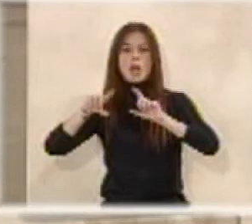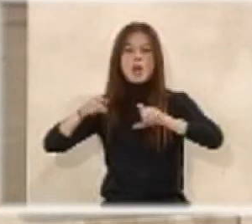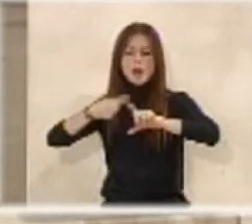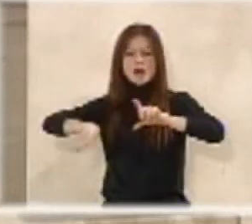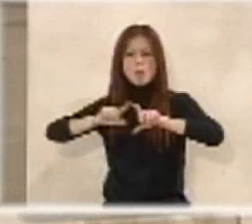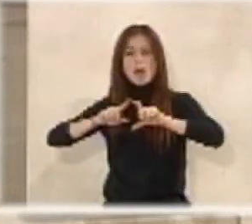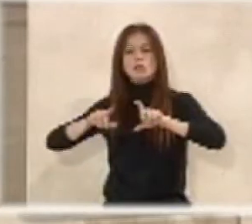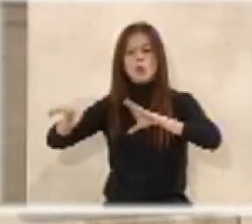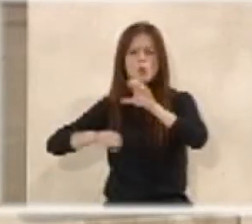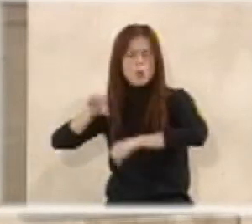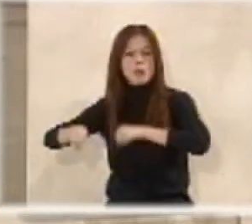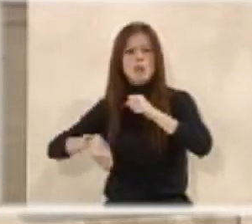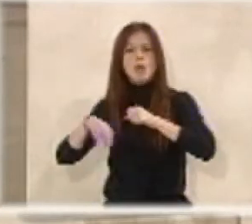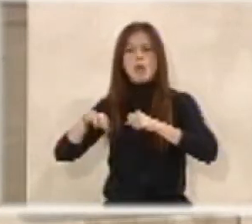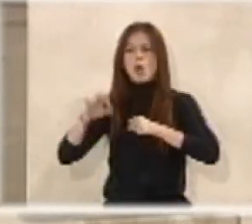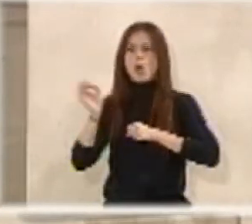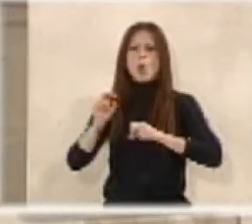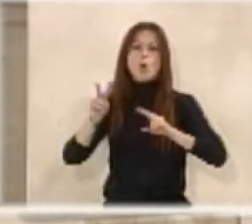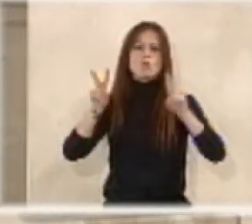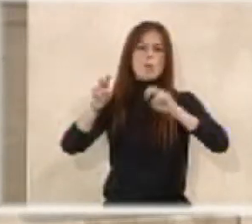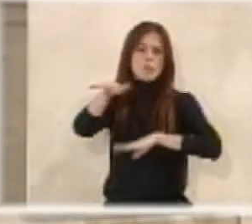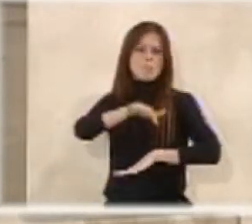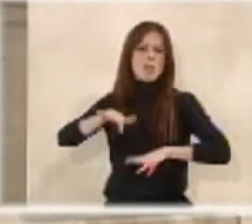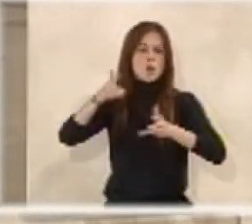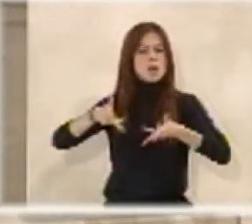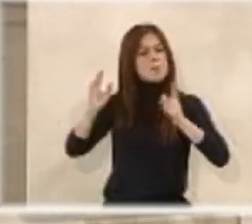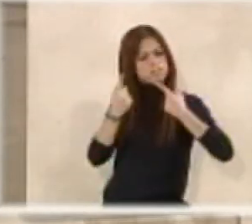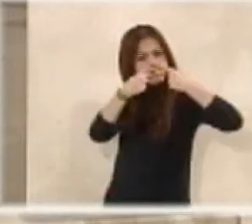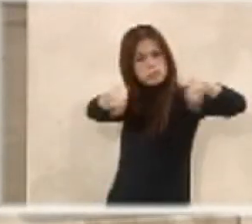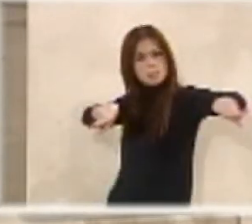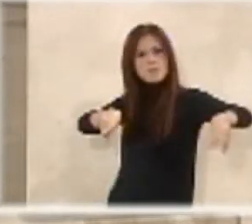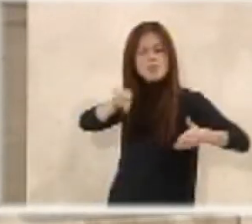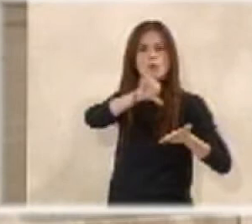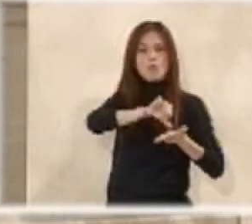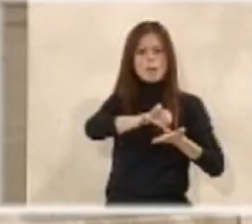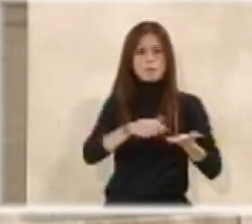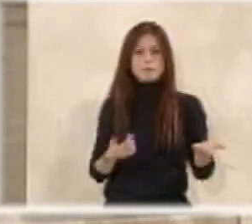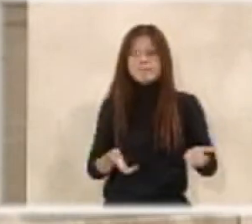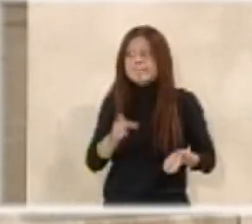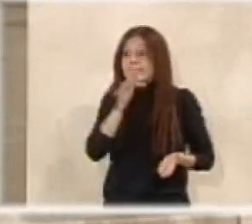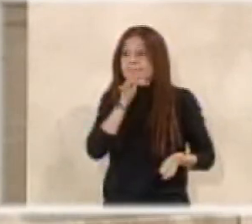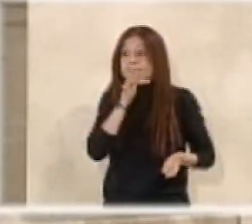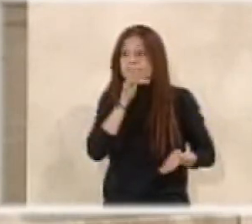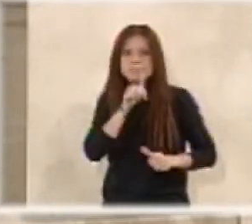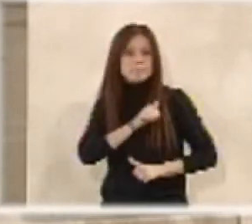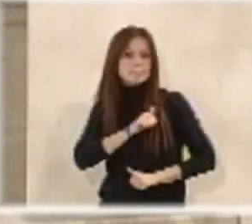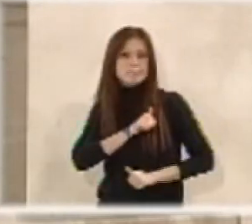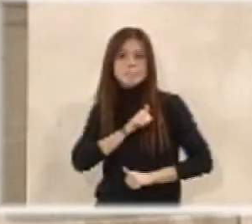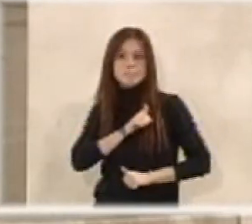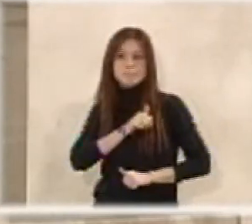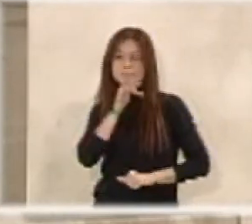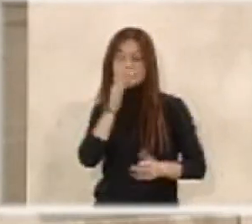neumática, como es unos espacios libres distintos al resto de ciudad, que todavía está pendiente de